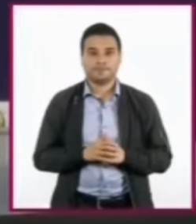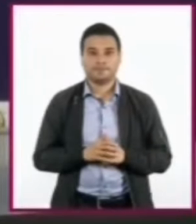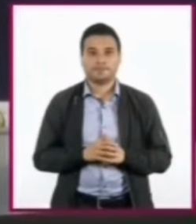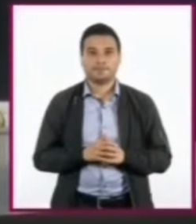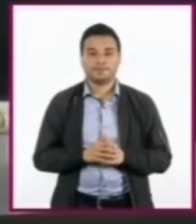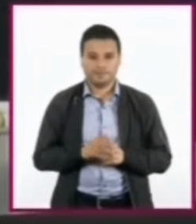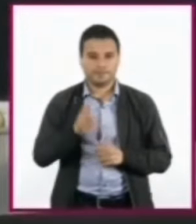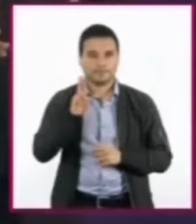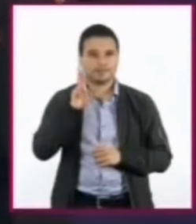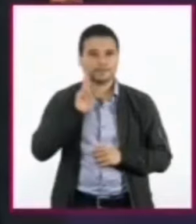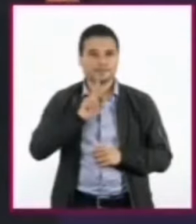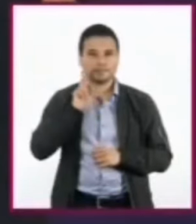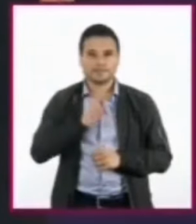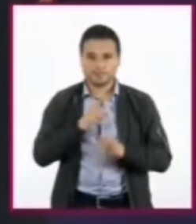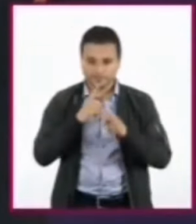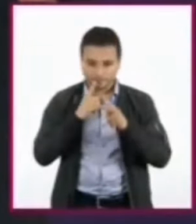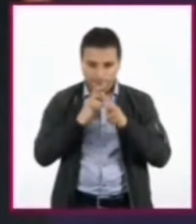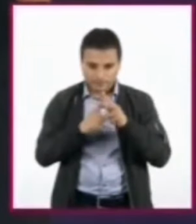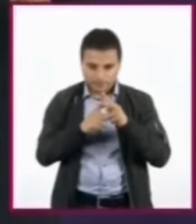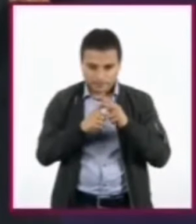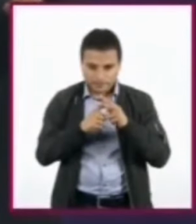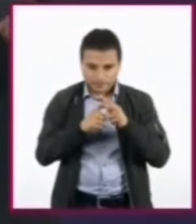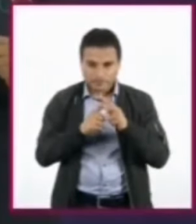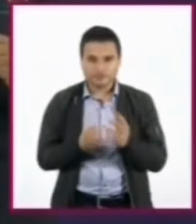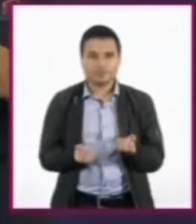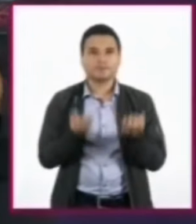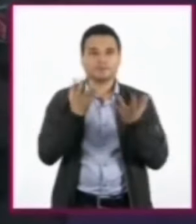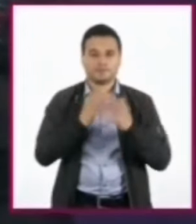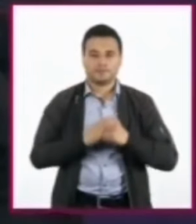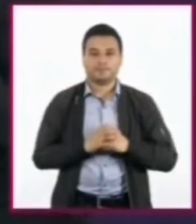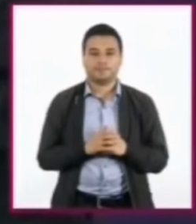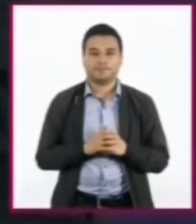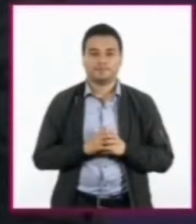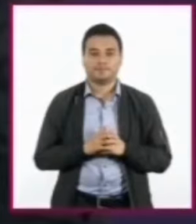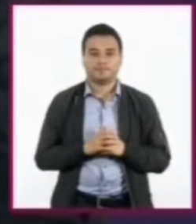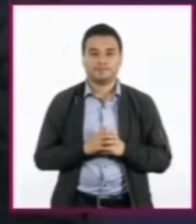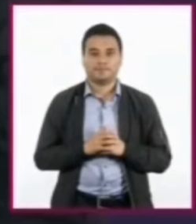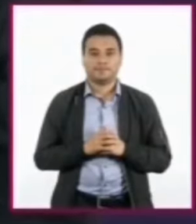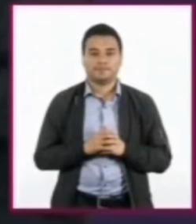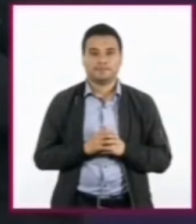Vamos a ver cuáles son los resultados que hemos obtenido.